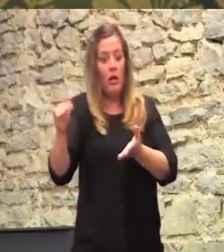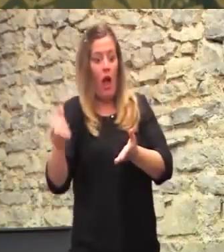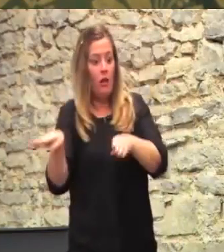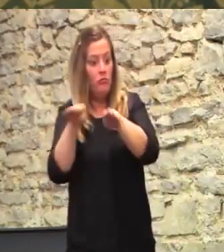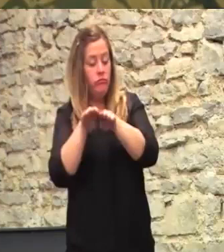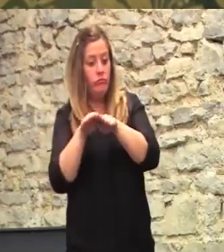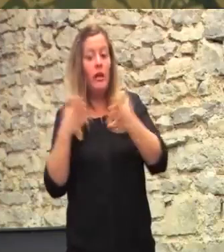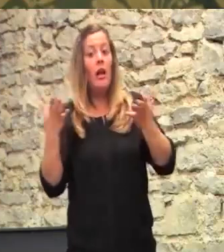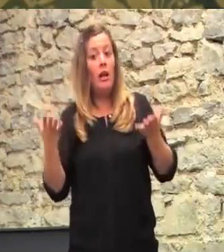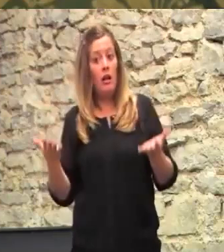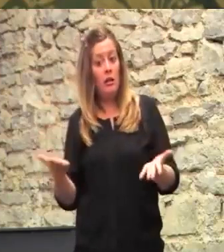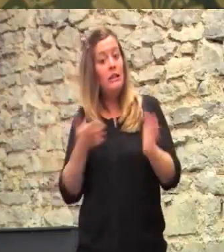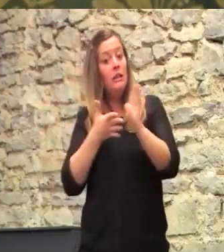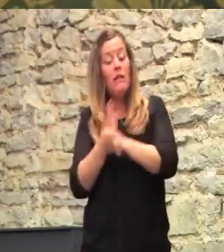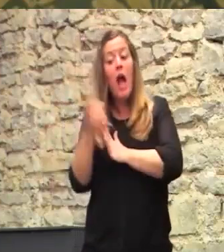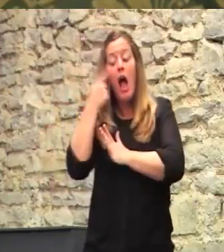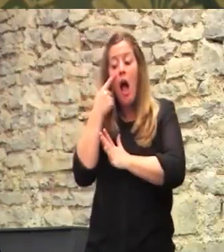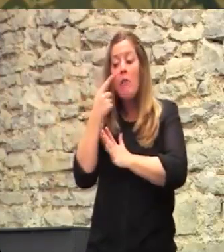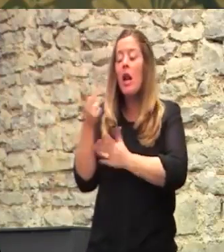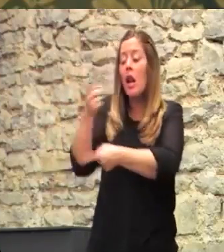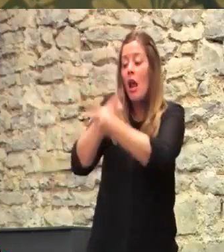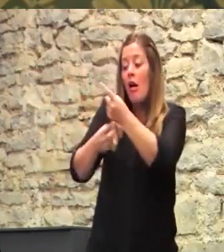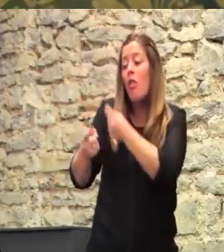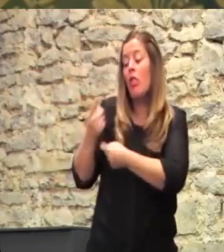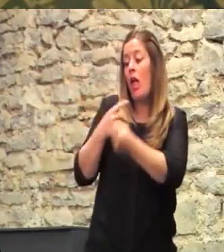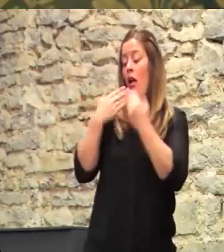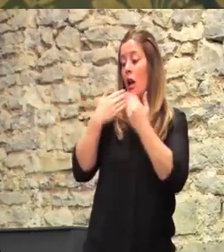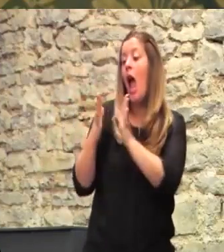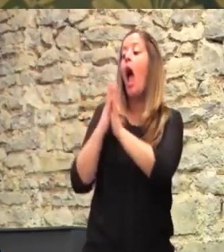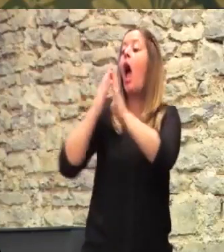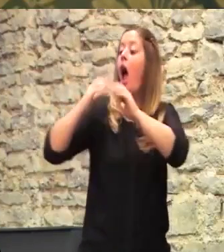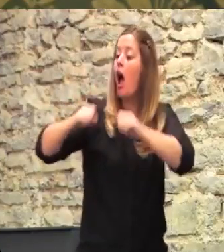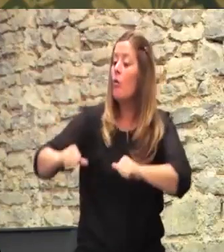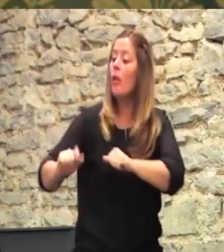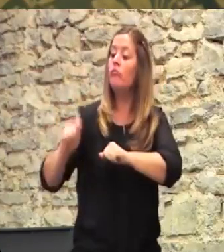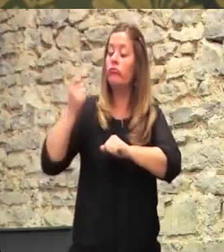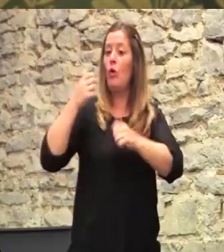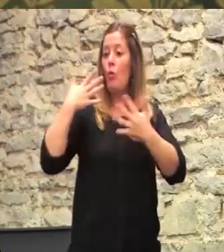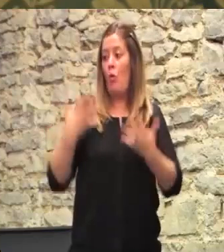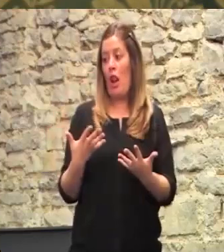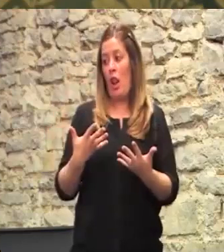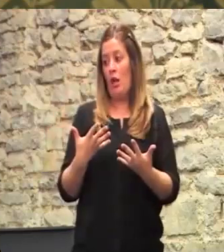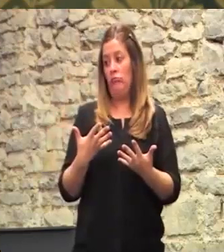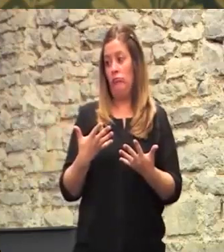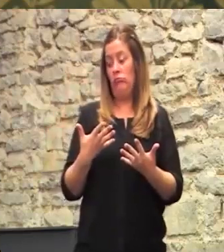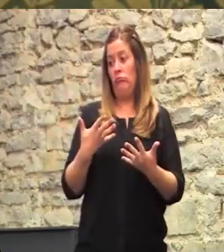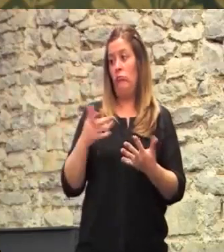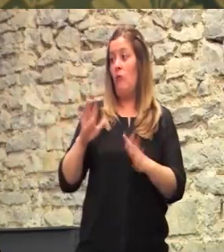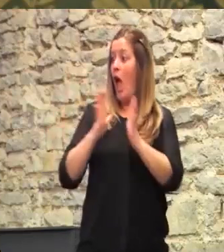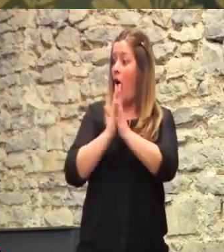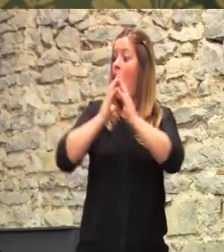bueno será cuestión de ver a qué acuerdo se puede llegar como para qué sea viable